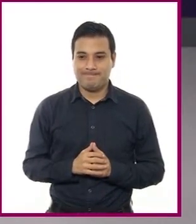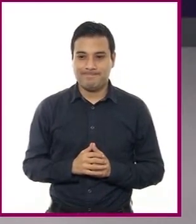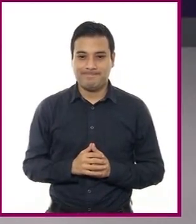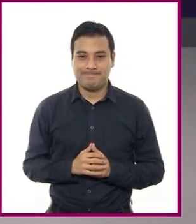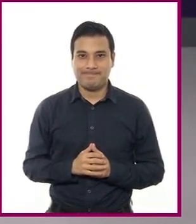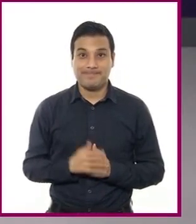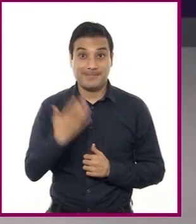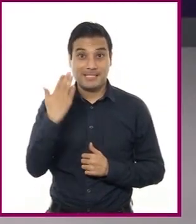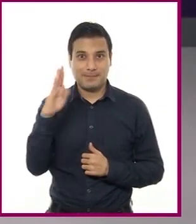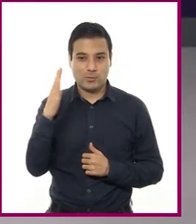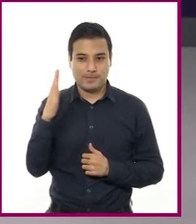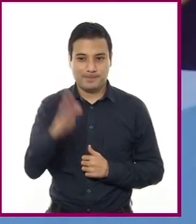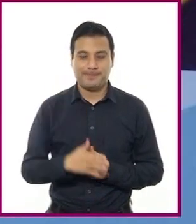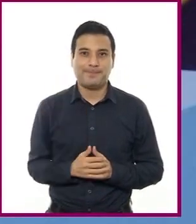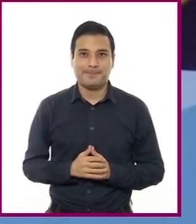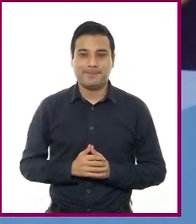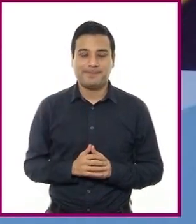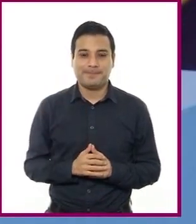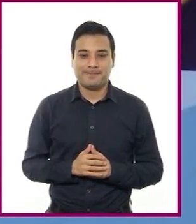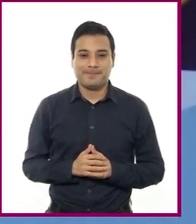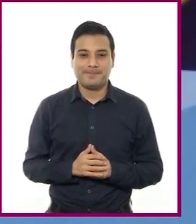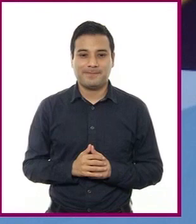un espejo.